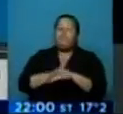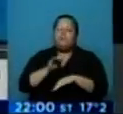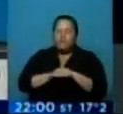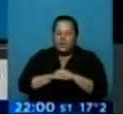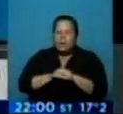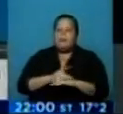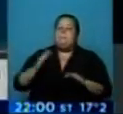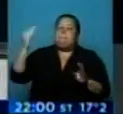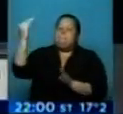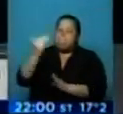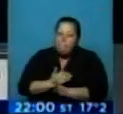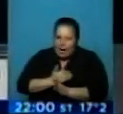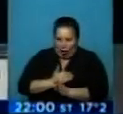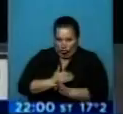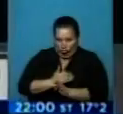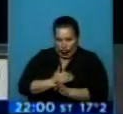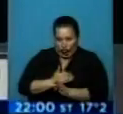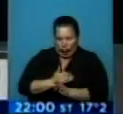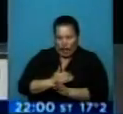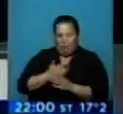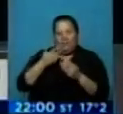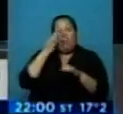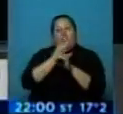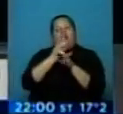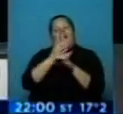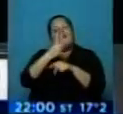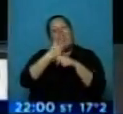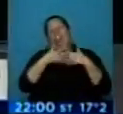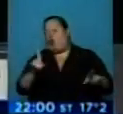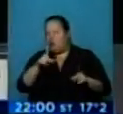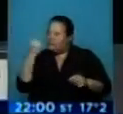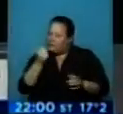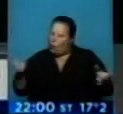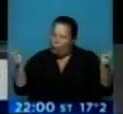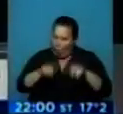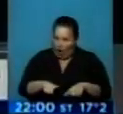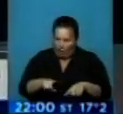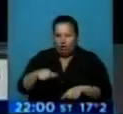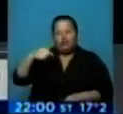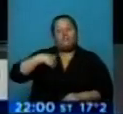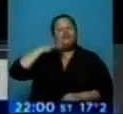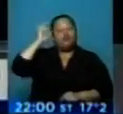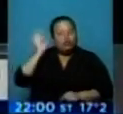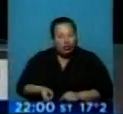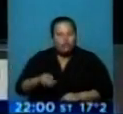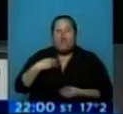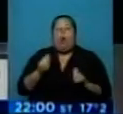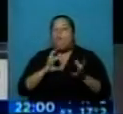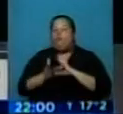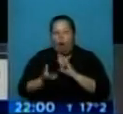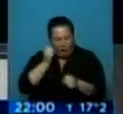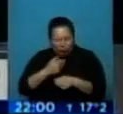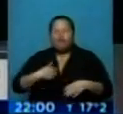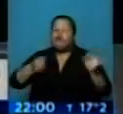de reducir la deserción en el secundario. Yo sé qué hay que hacer y